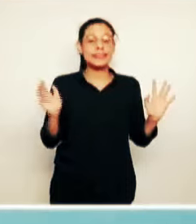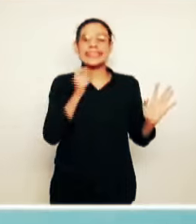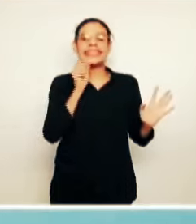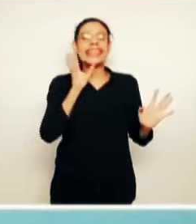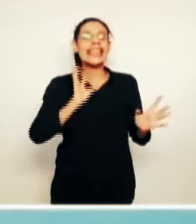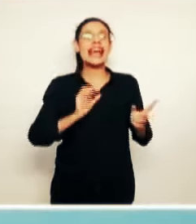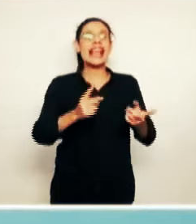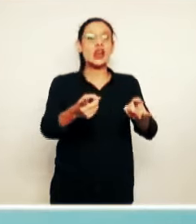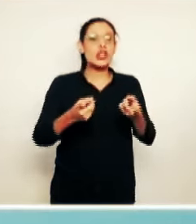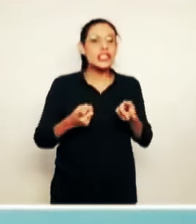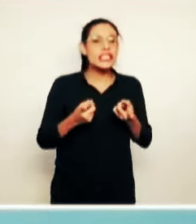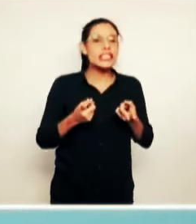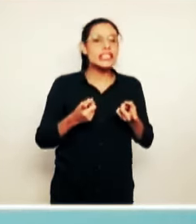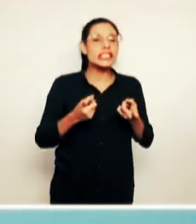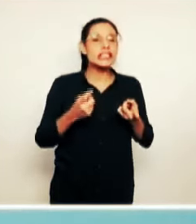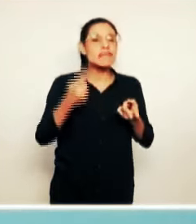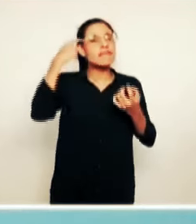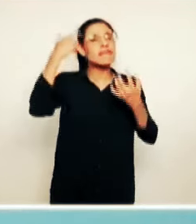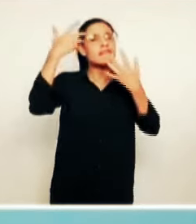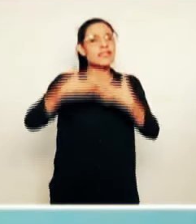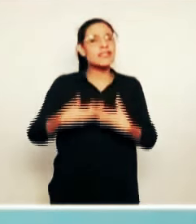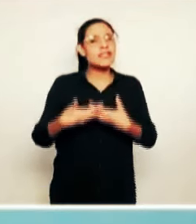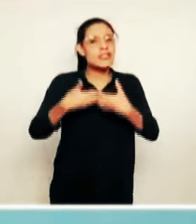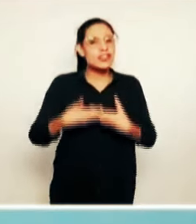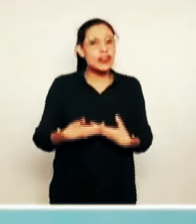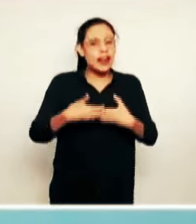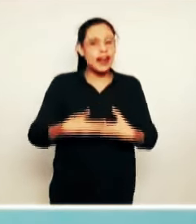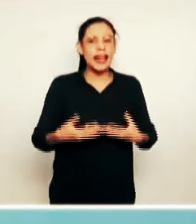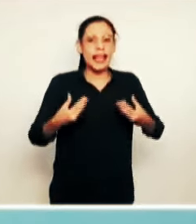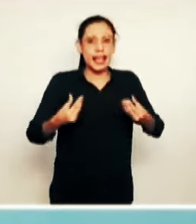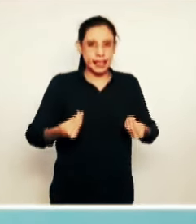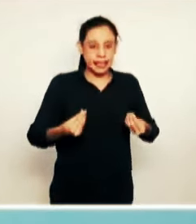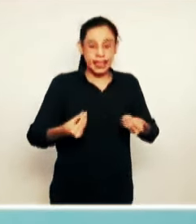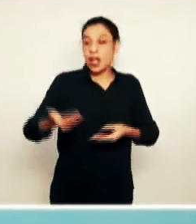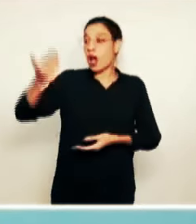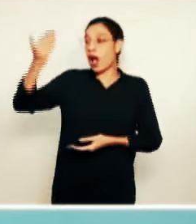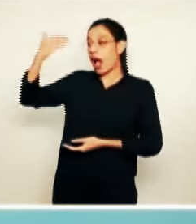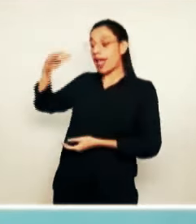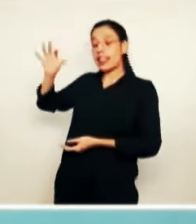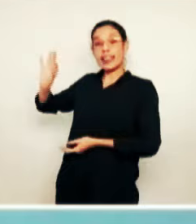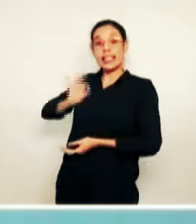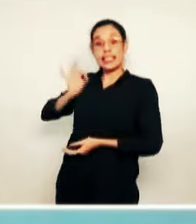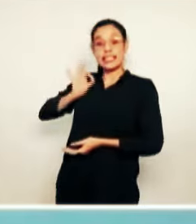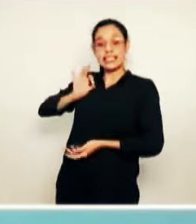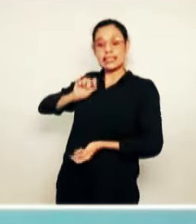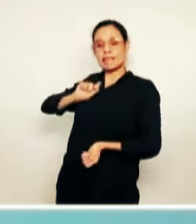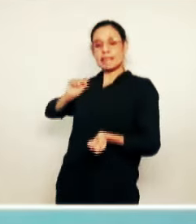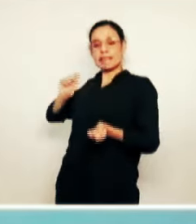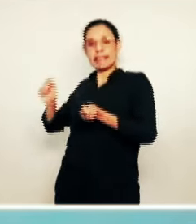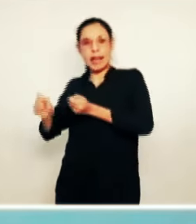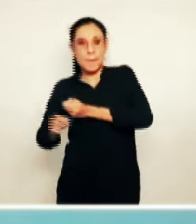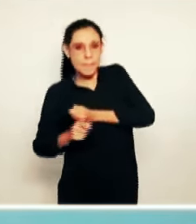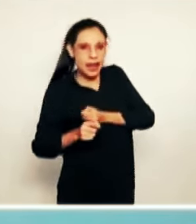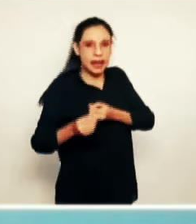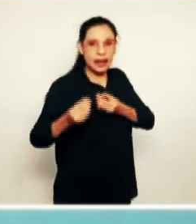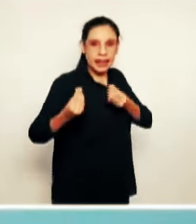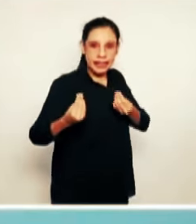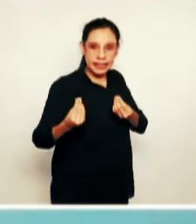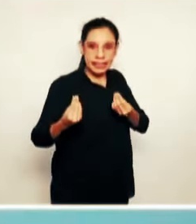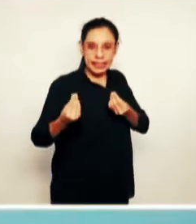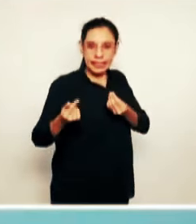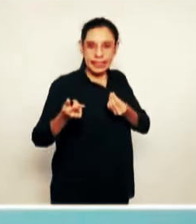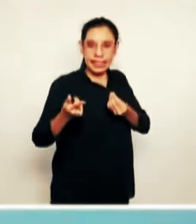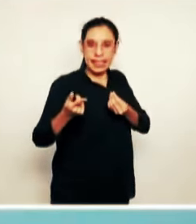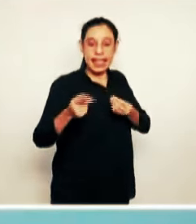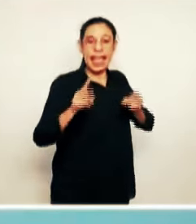es por qué no pudimos revertir en aquellos años el marco regulatorio de la